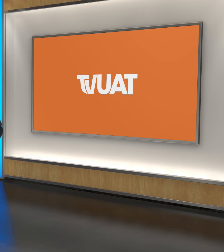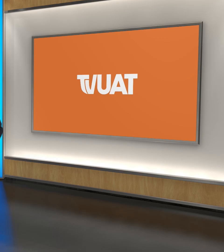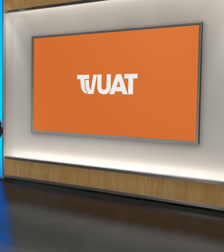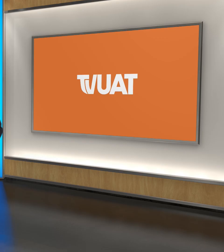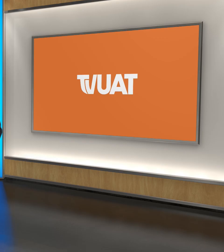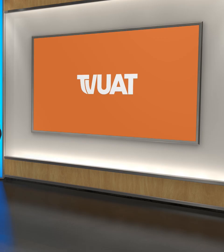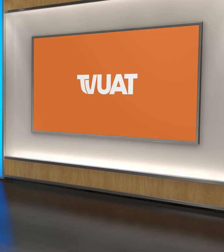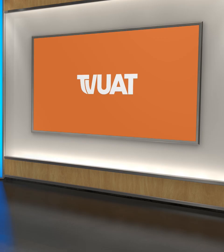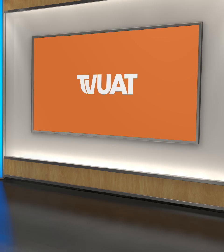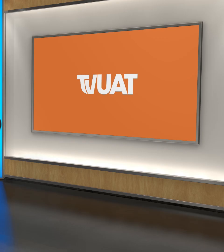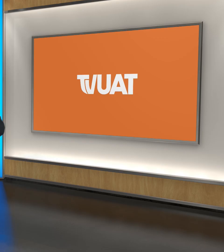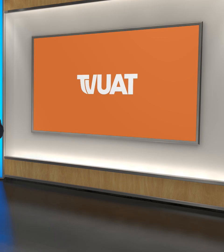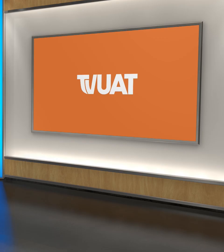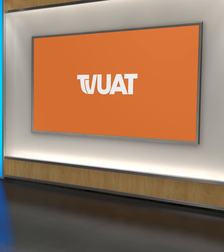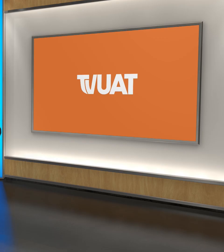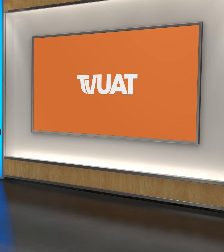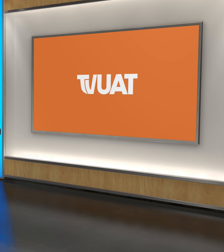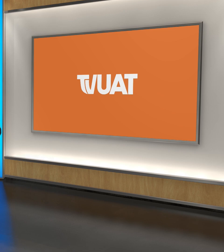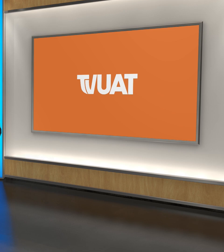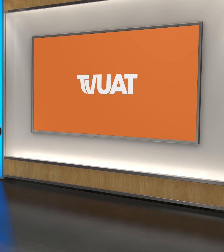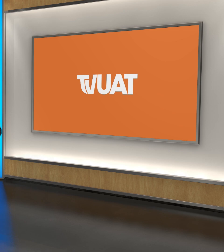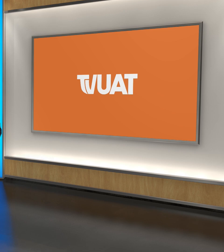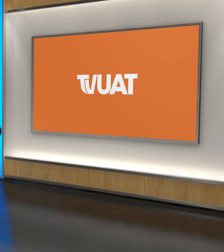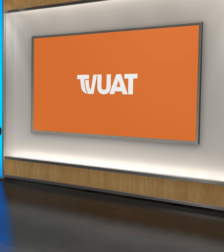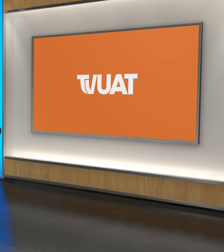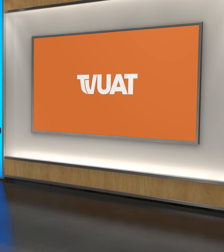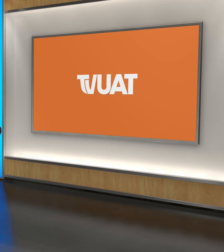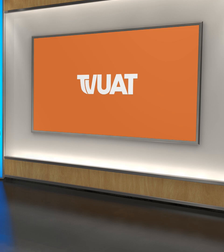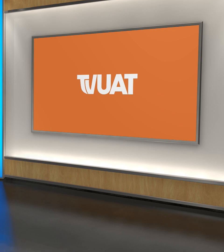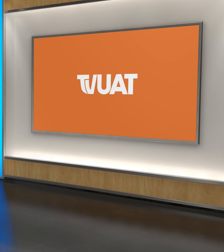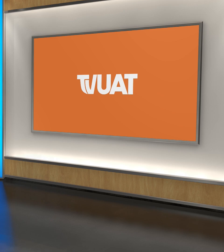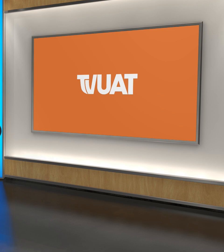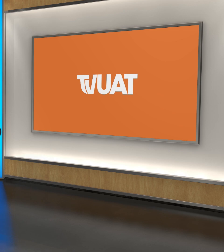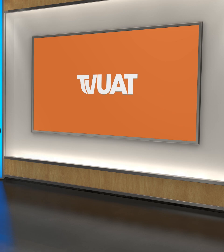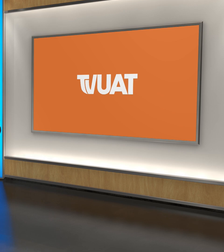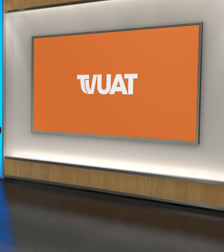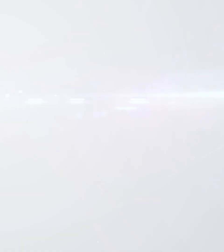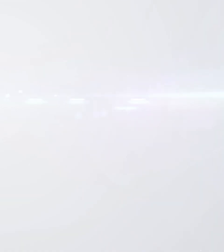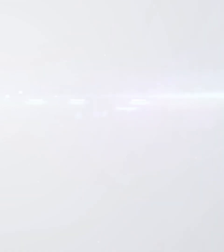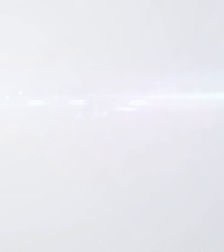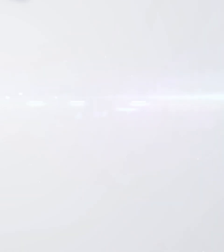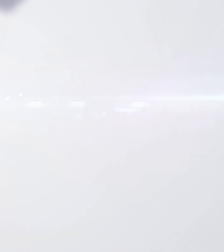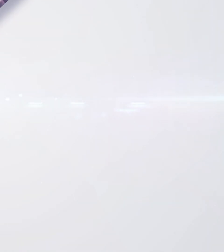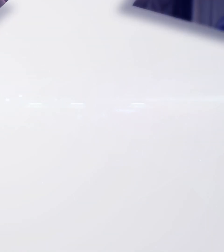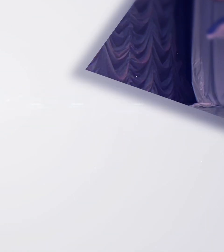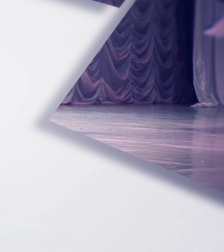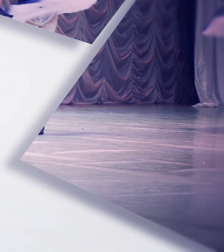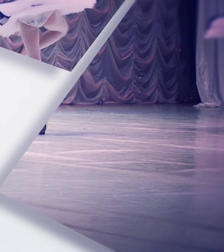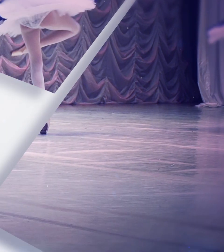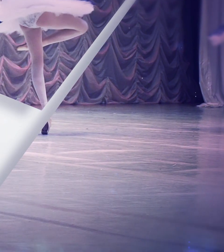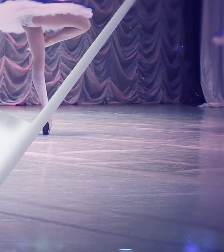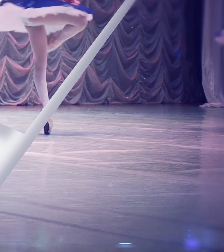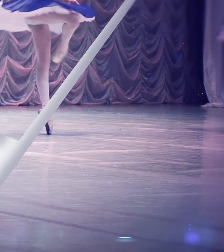Ya estamos de regreso en What Inform. ¿Y qué le parece si ahora vamos con información de cultura y arte? Adelante, Moni.